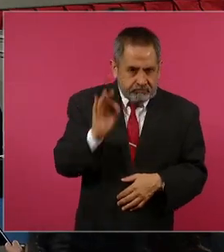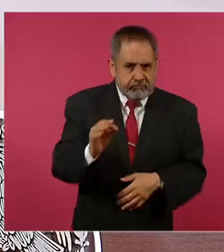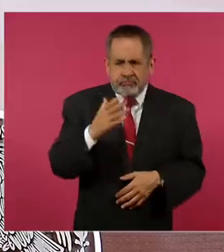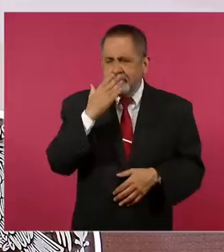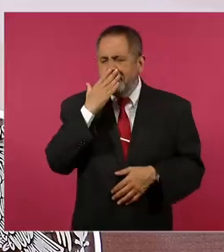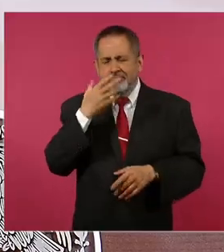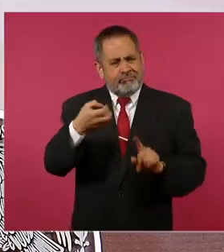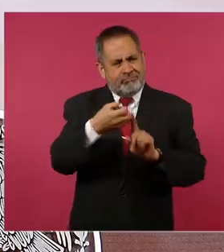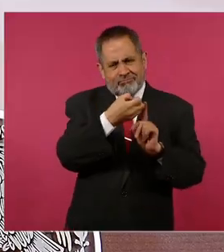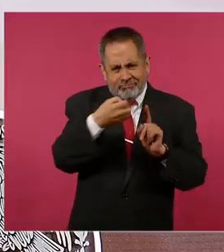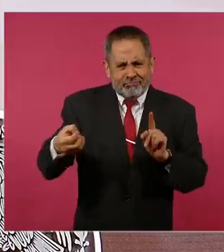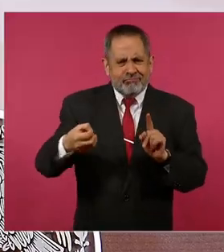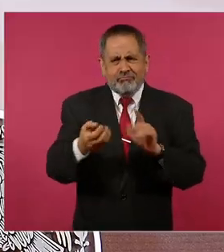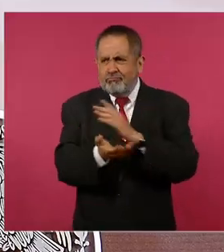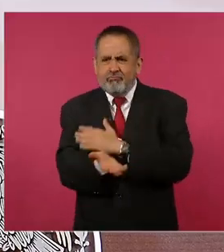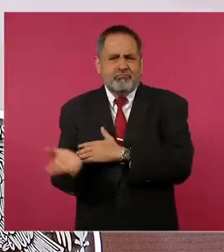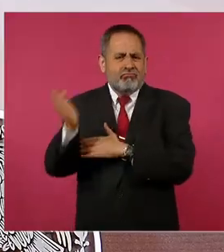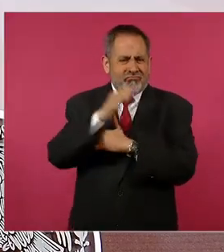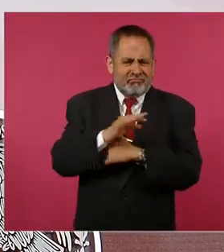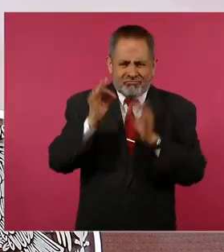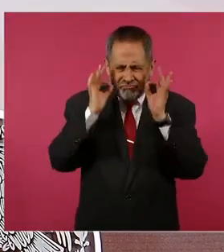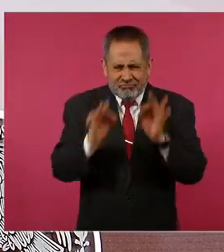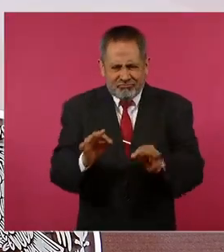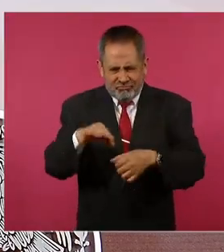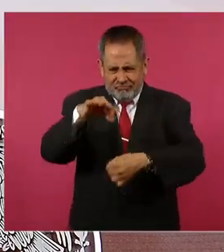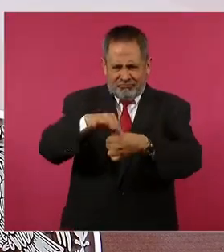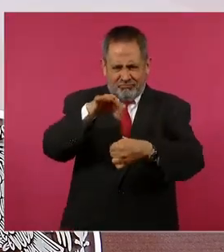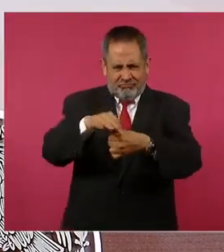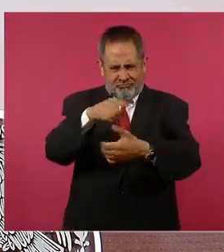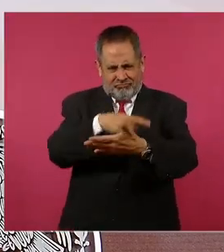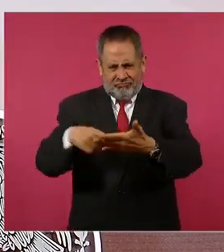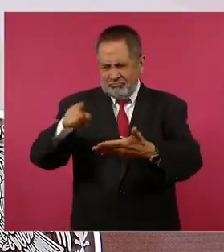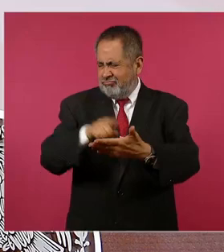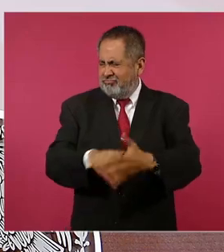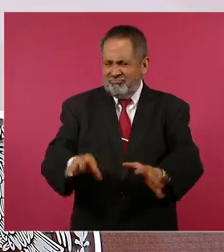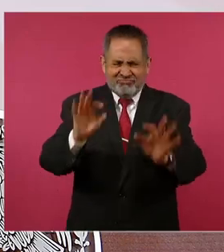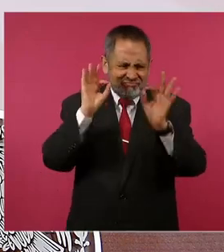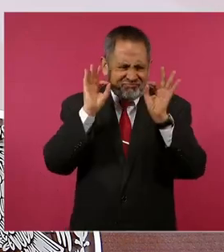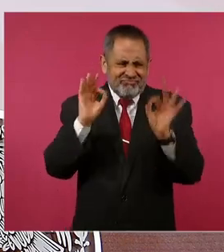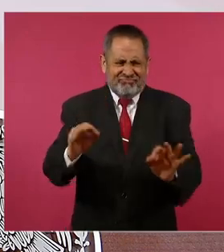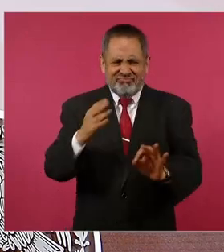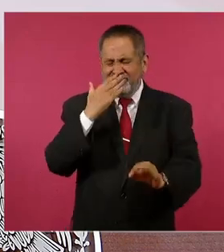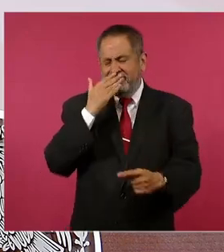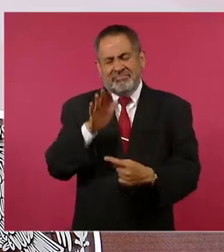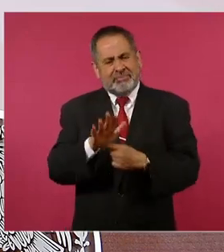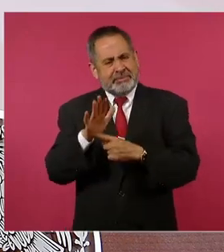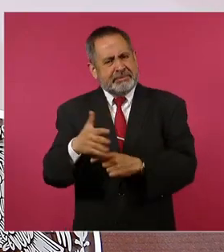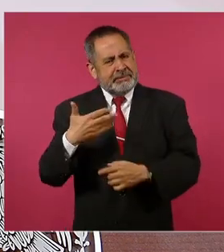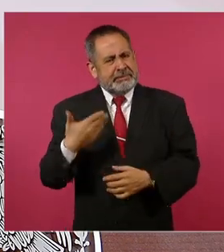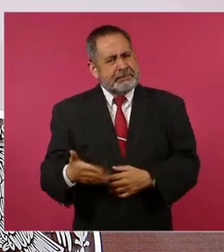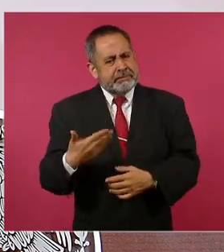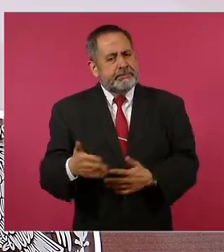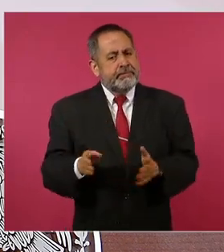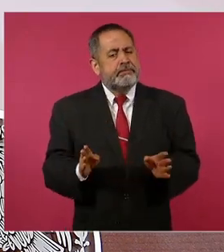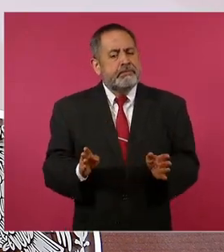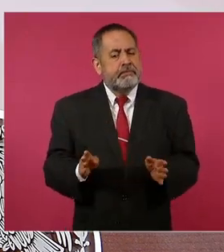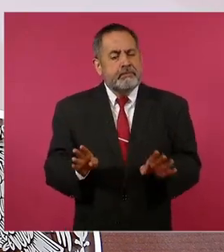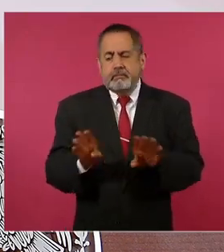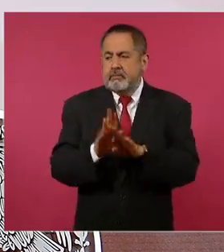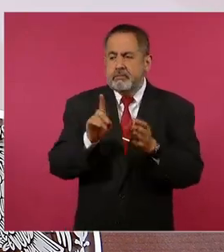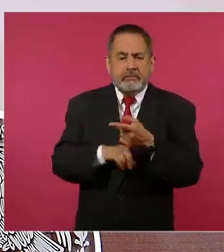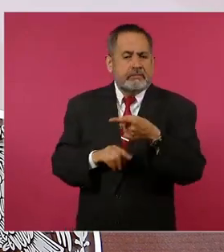una jornada electoral ejemplar, una jornada sin